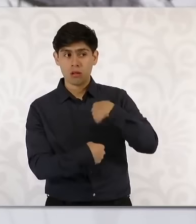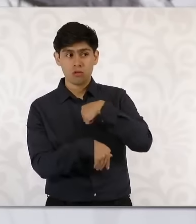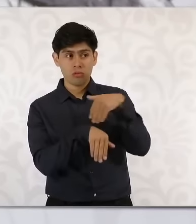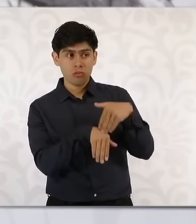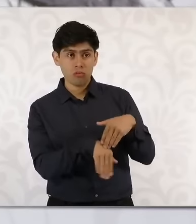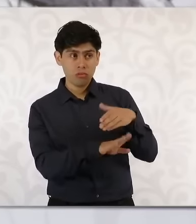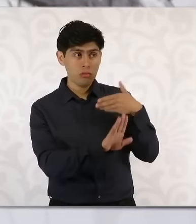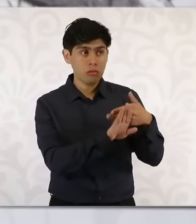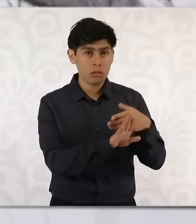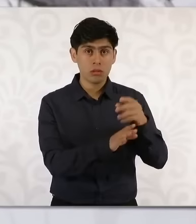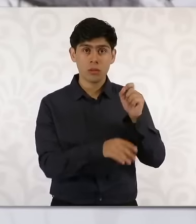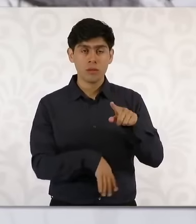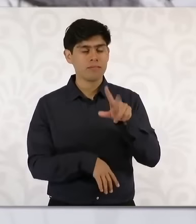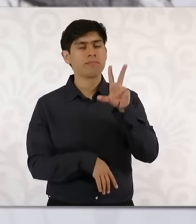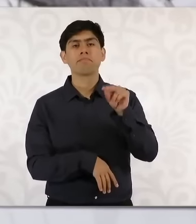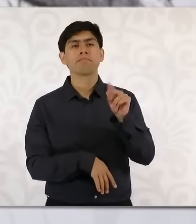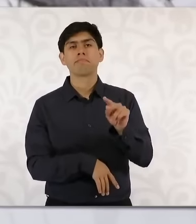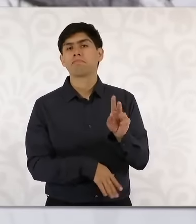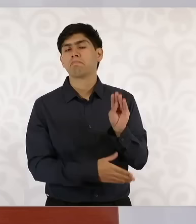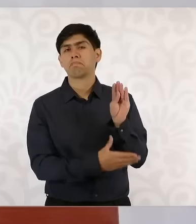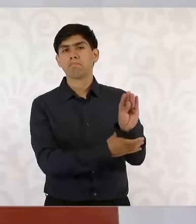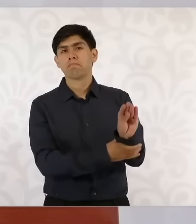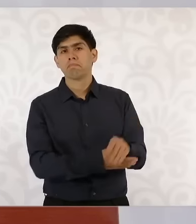no vamos a caer en la provocación.